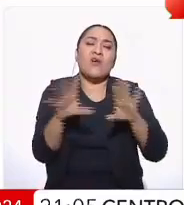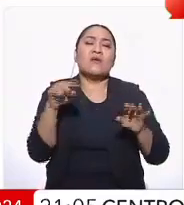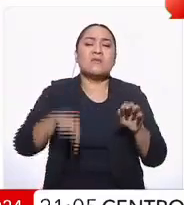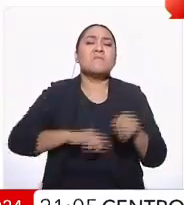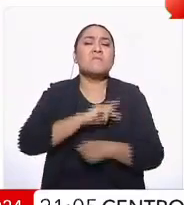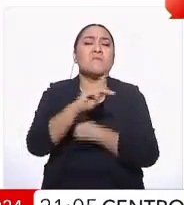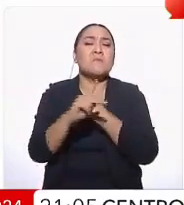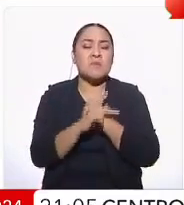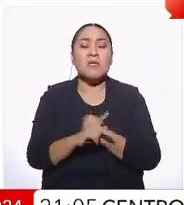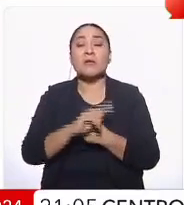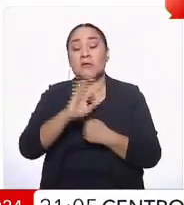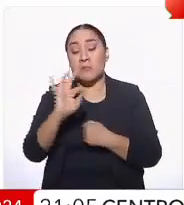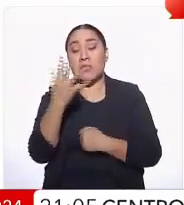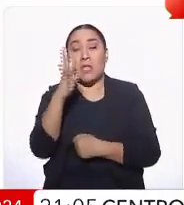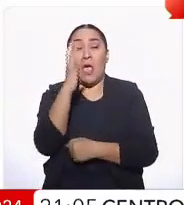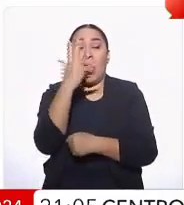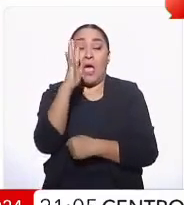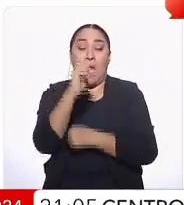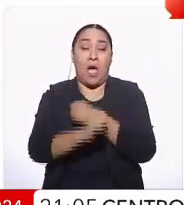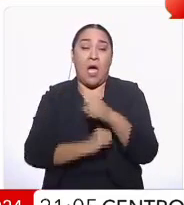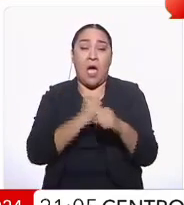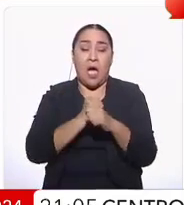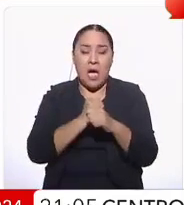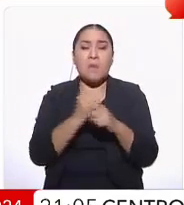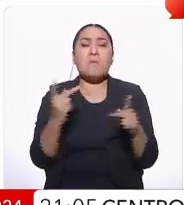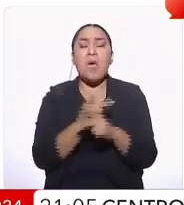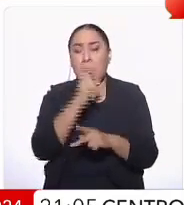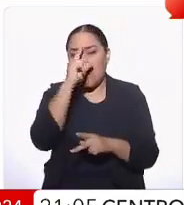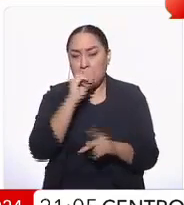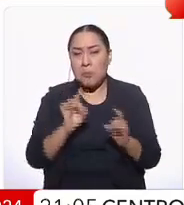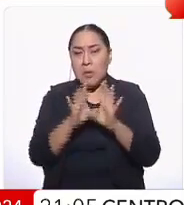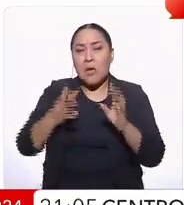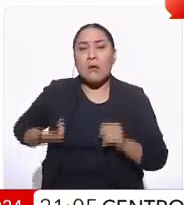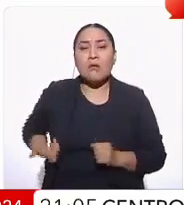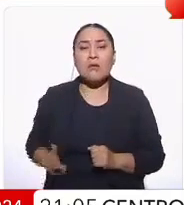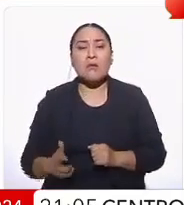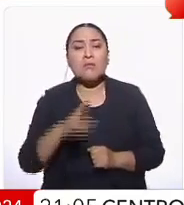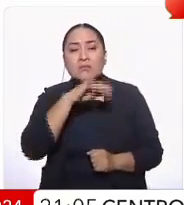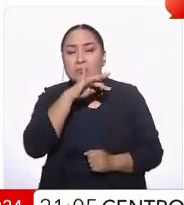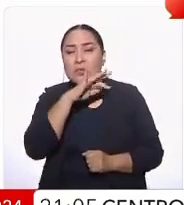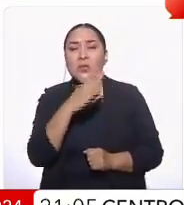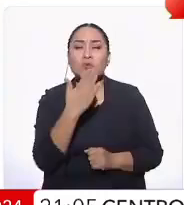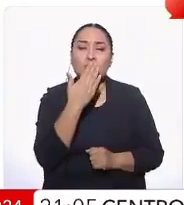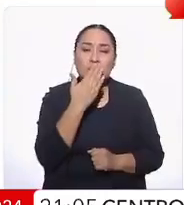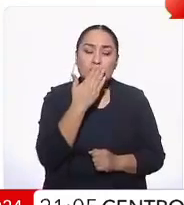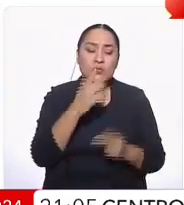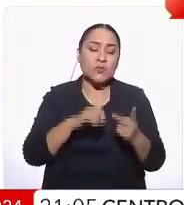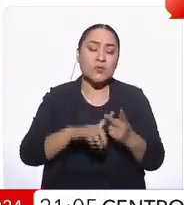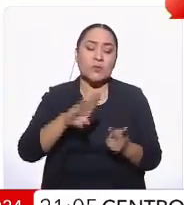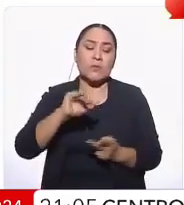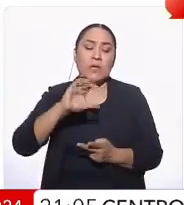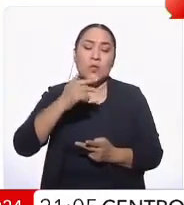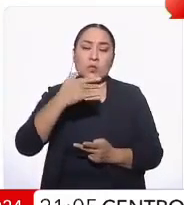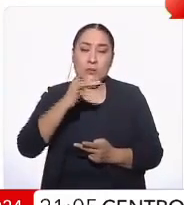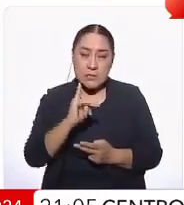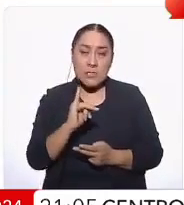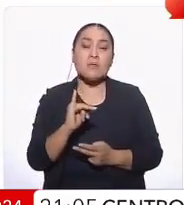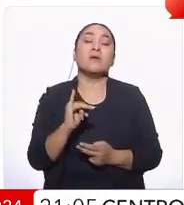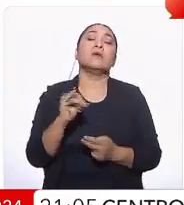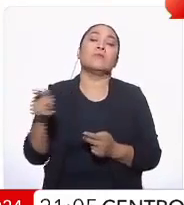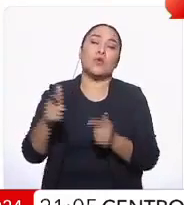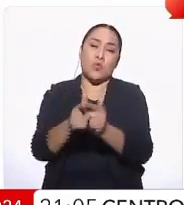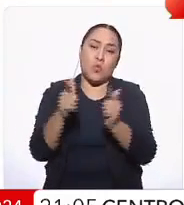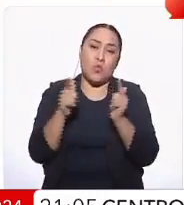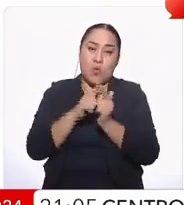A 10 años del incidente con el que fueron contaminados los ríos Sonora y Bacanuchi, luego de un largo esfuerzo también para que